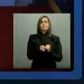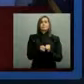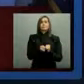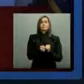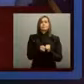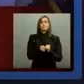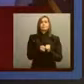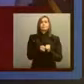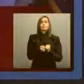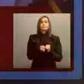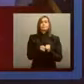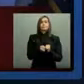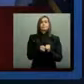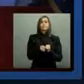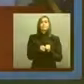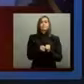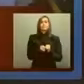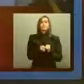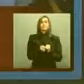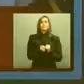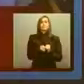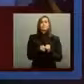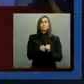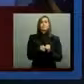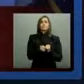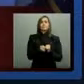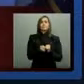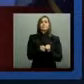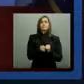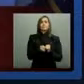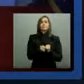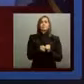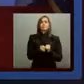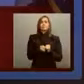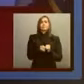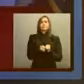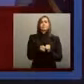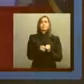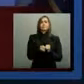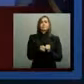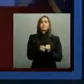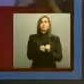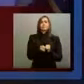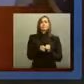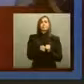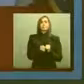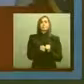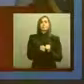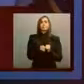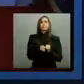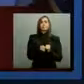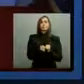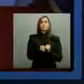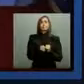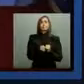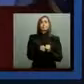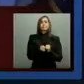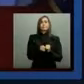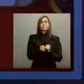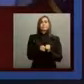pero no quiero del barrio es dueño del bravo dueño de la ferretería ochoa